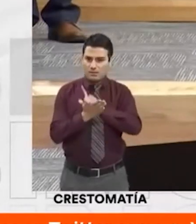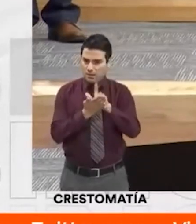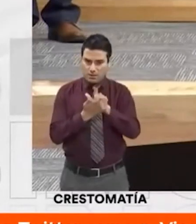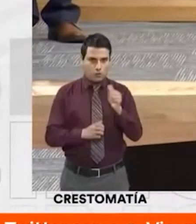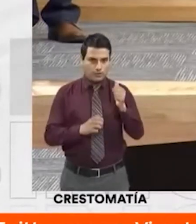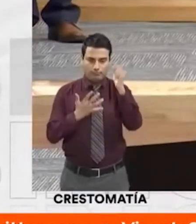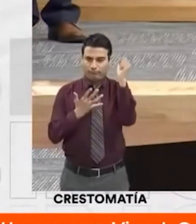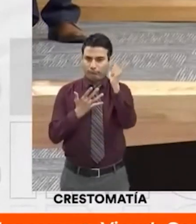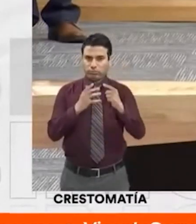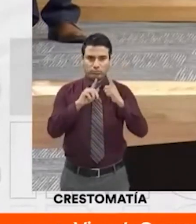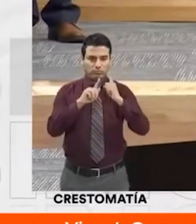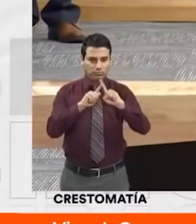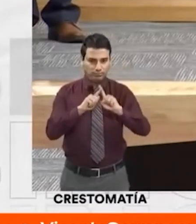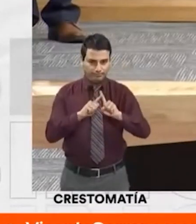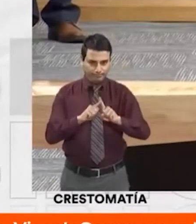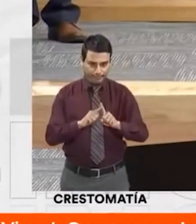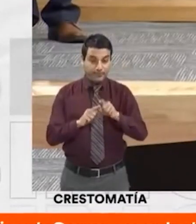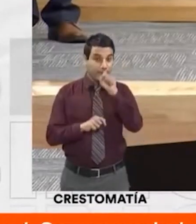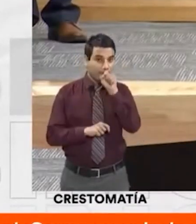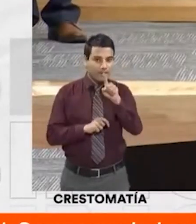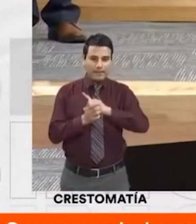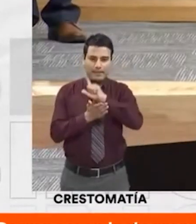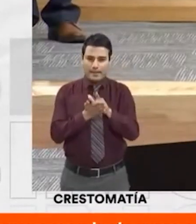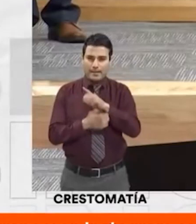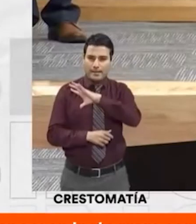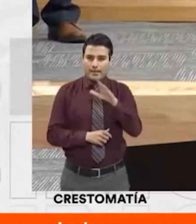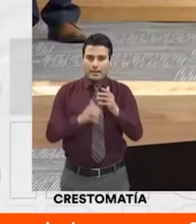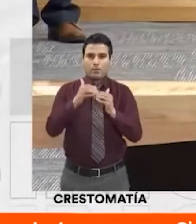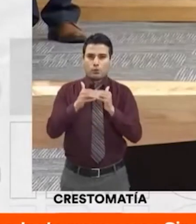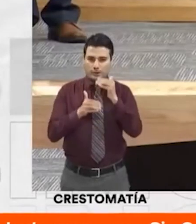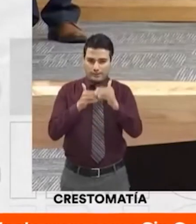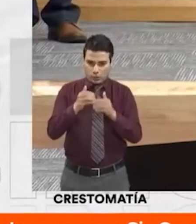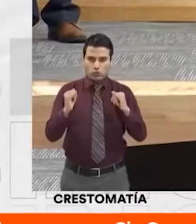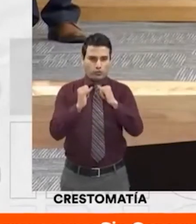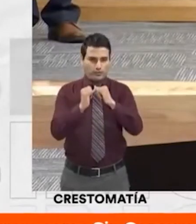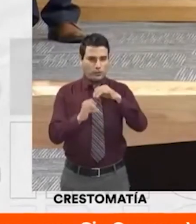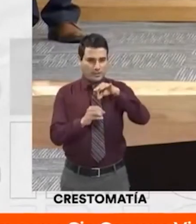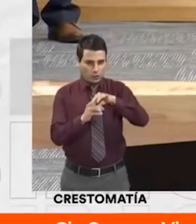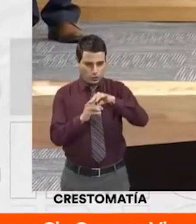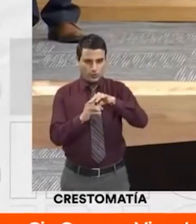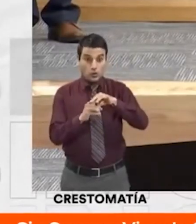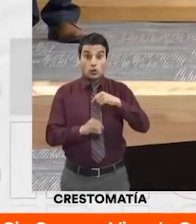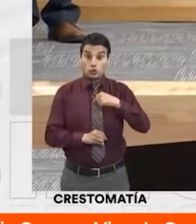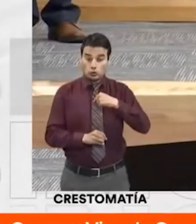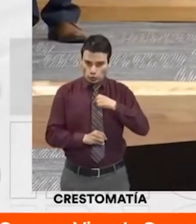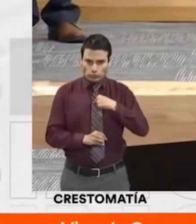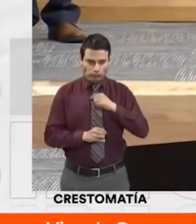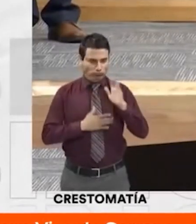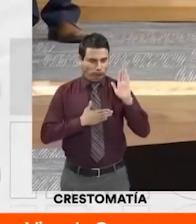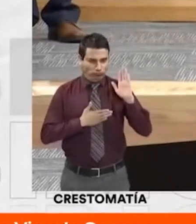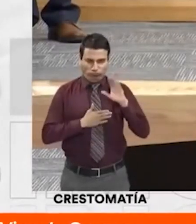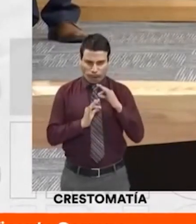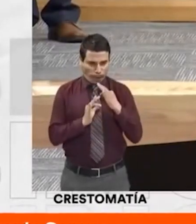en ley legítimo votado acordado y y pasado por la prueba del ácido de las